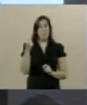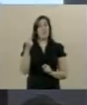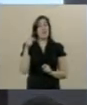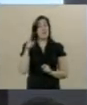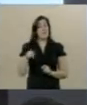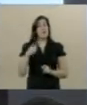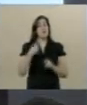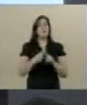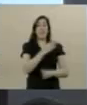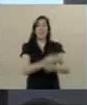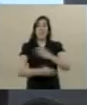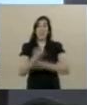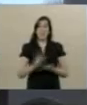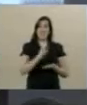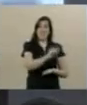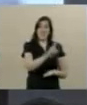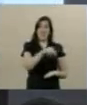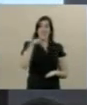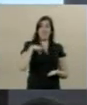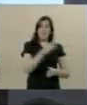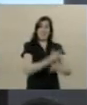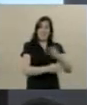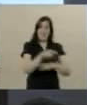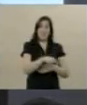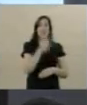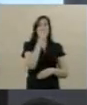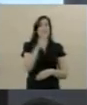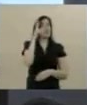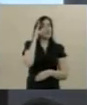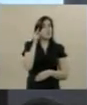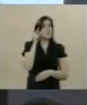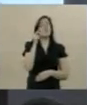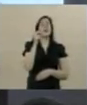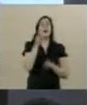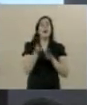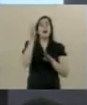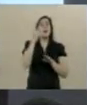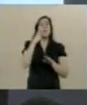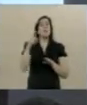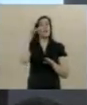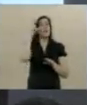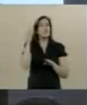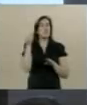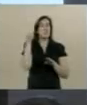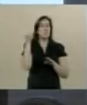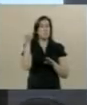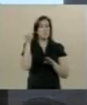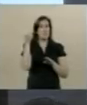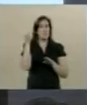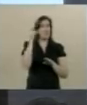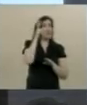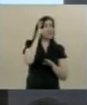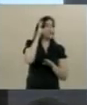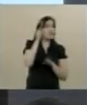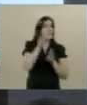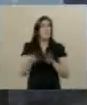por discapacidad de 880 a 1.080 pesos por cada uno de nuestros niños.